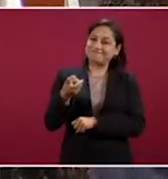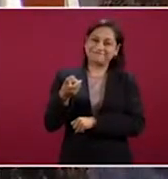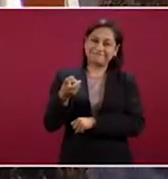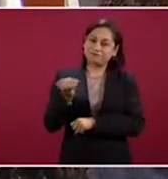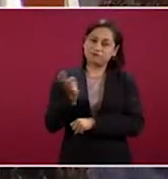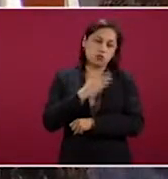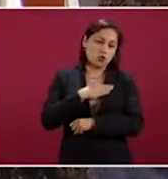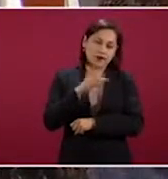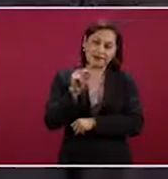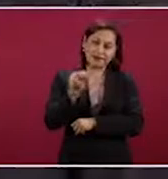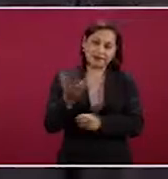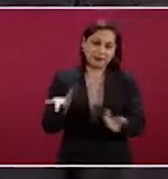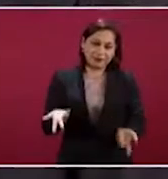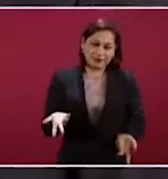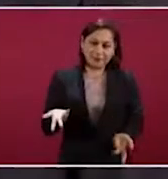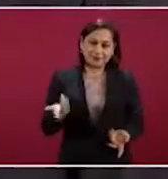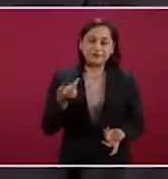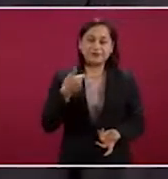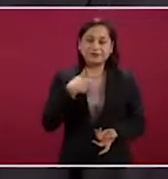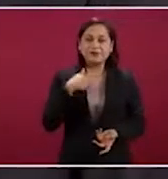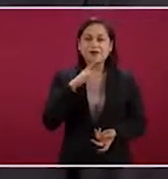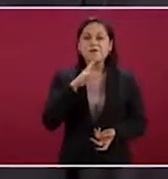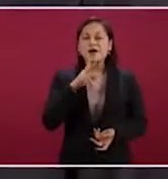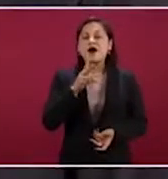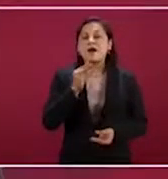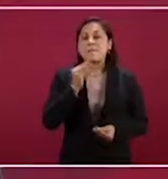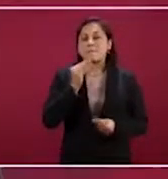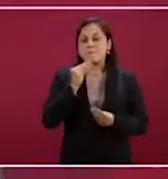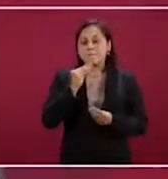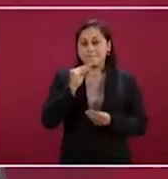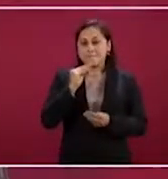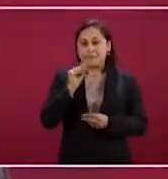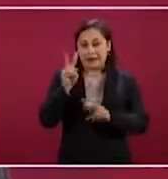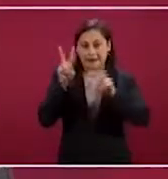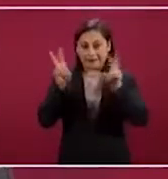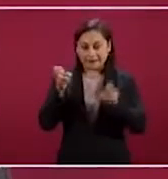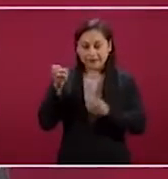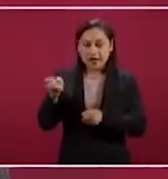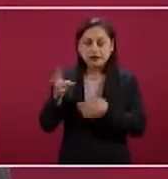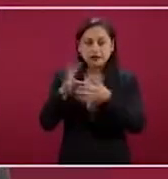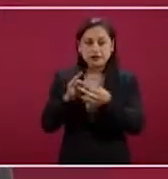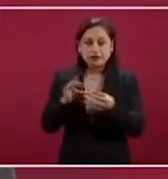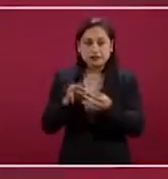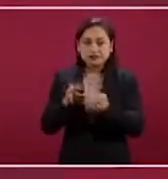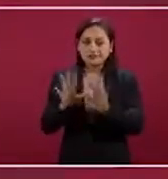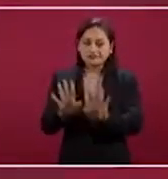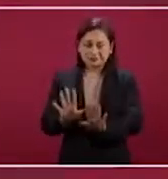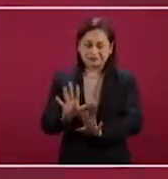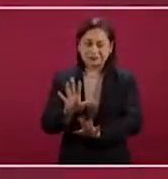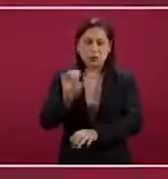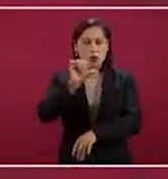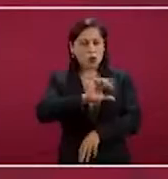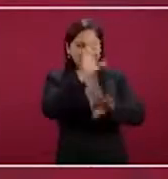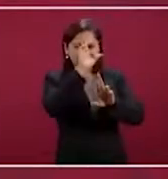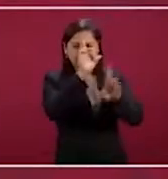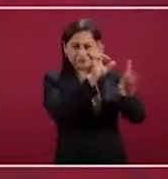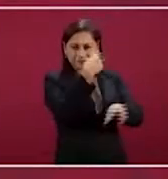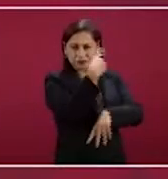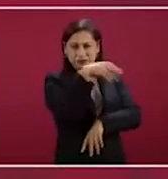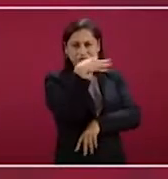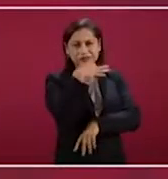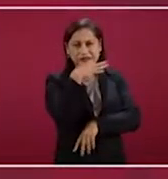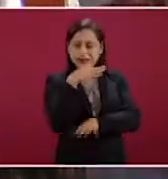sería prudente tratar el tema. Si les parece, mañana podemos